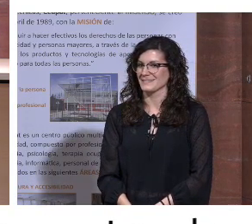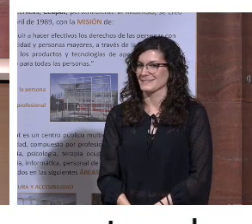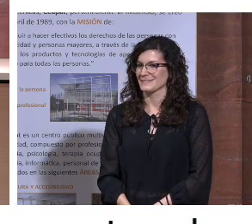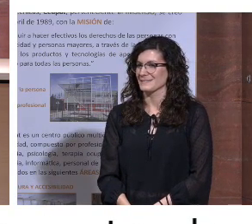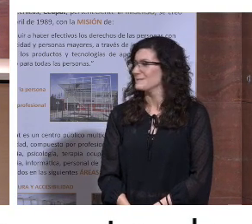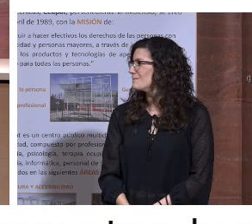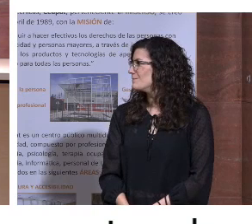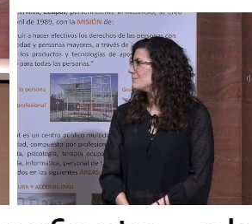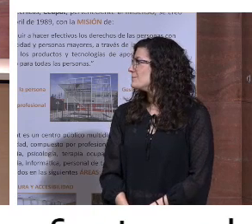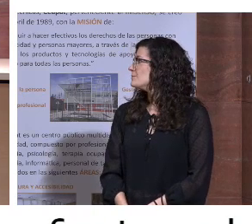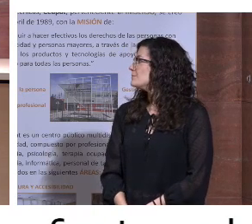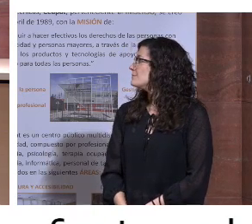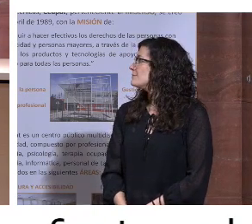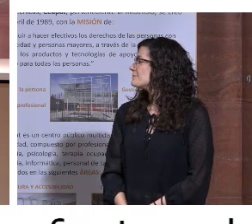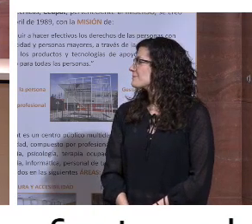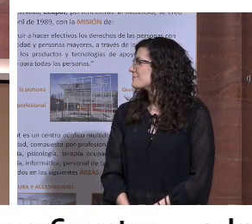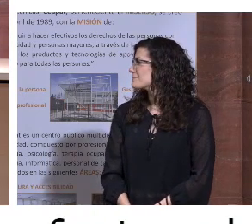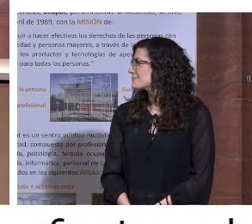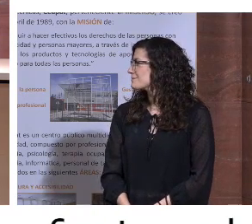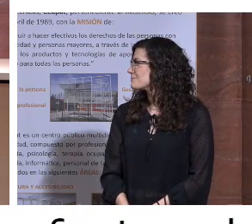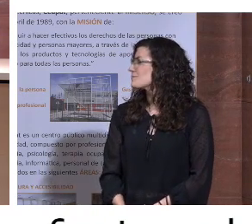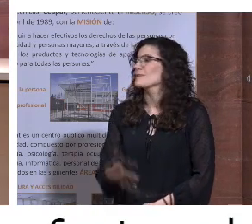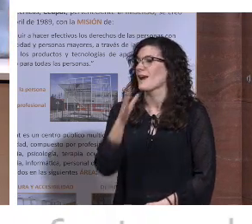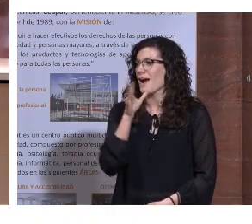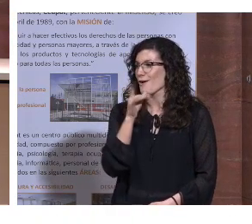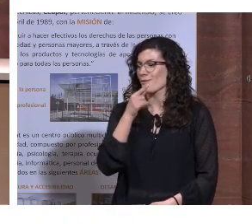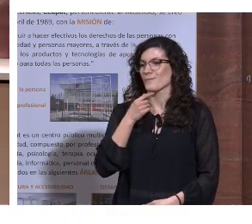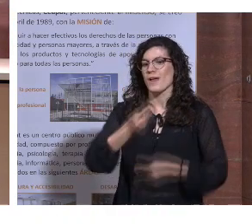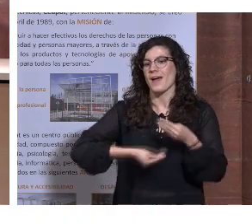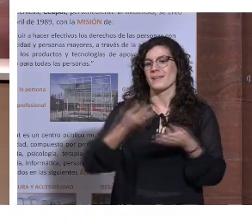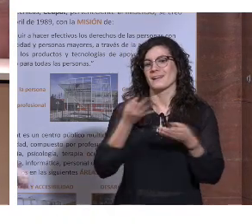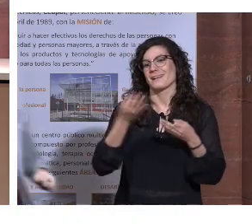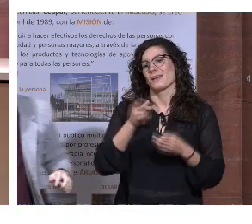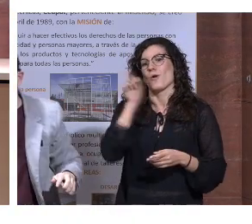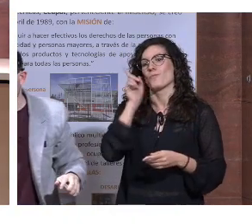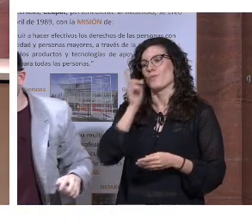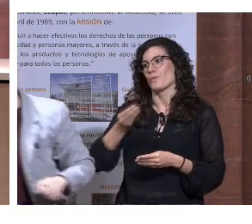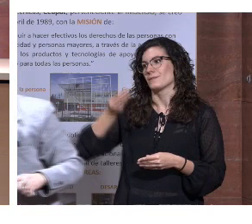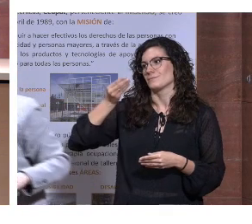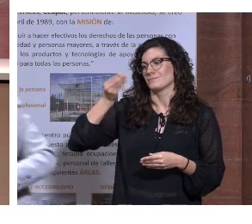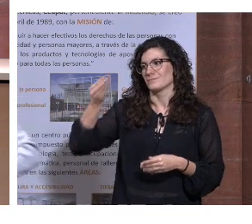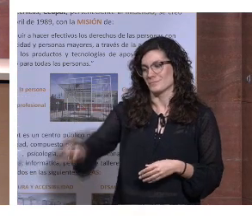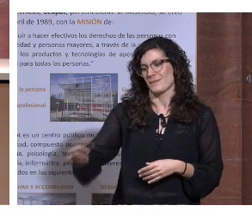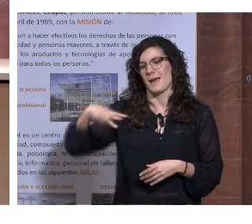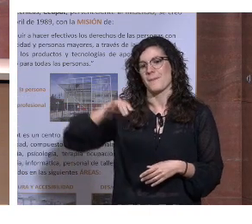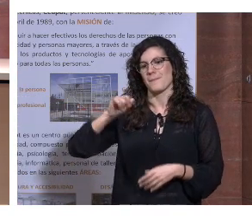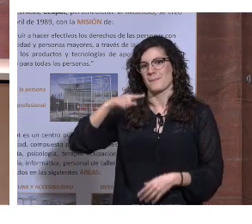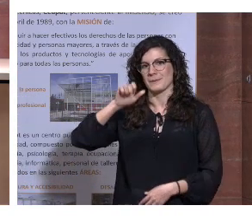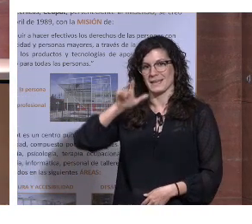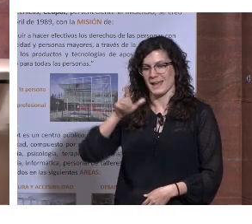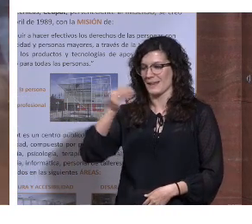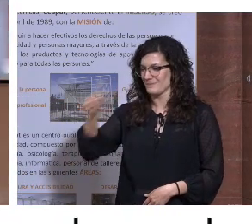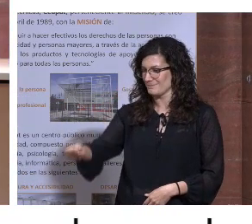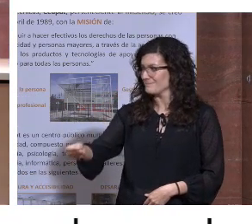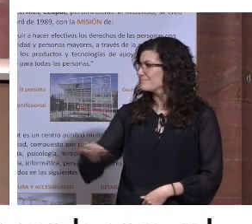perfecto. Vale. Ya está. Y ahora lo que voy a hacer es devolver el móvil directamente a Miguel.